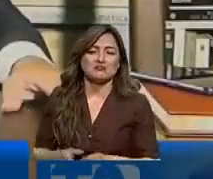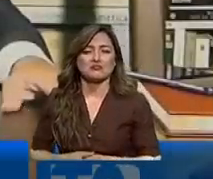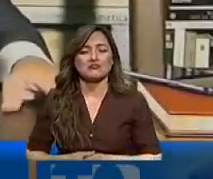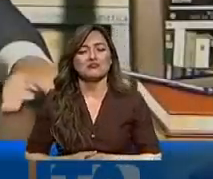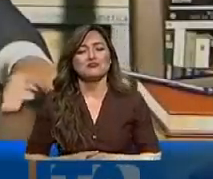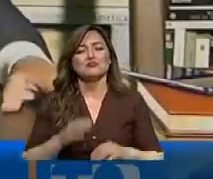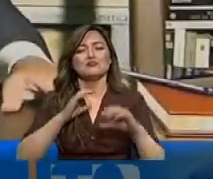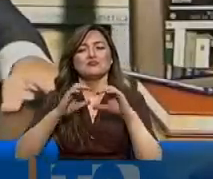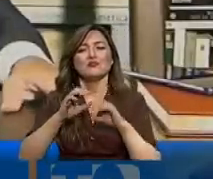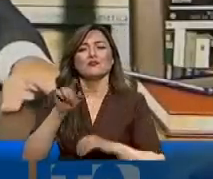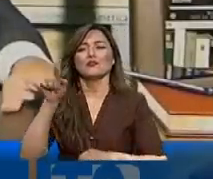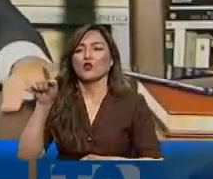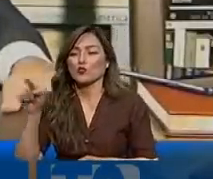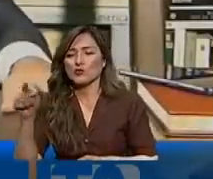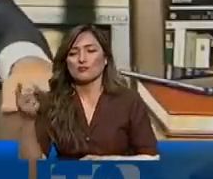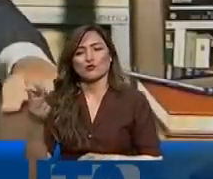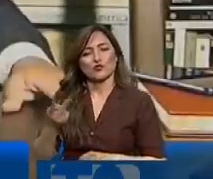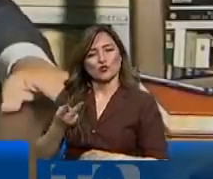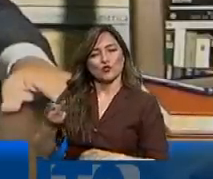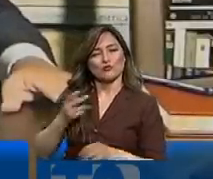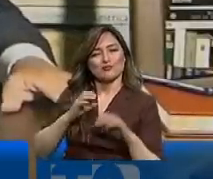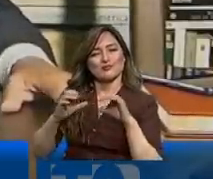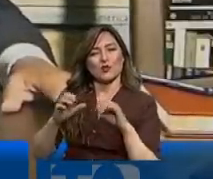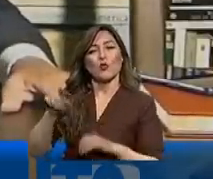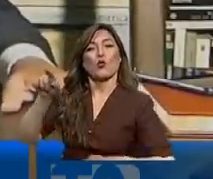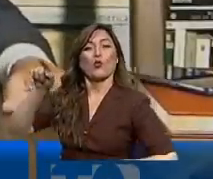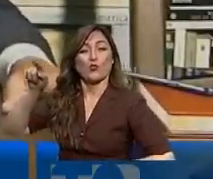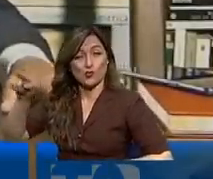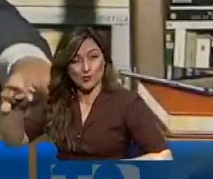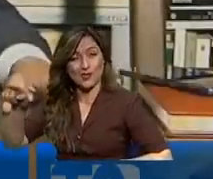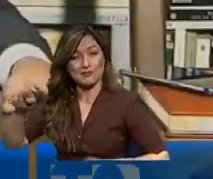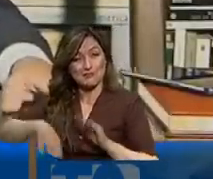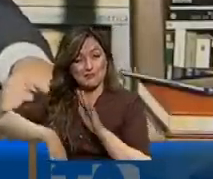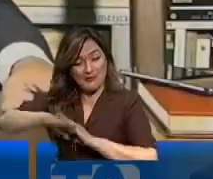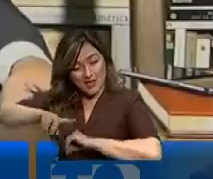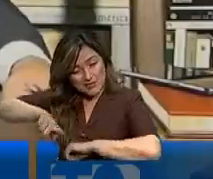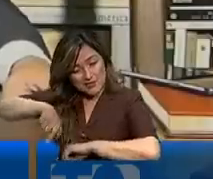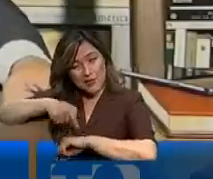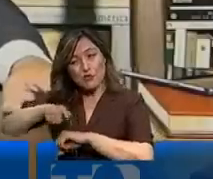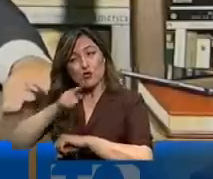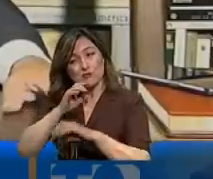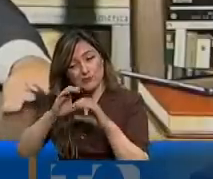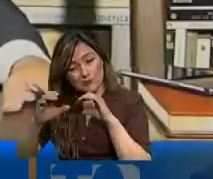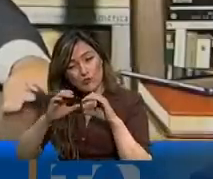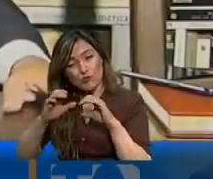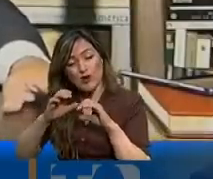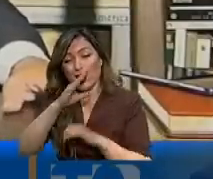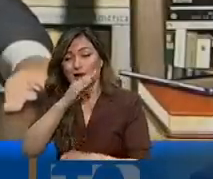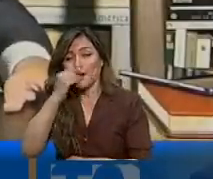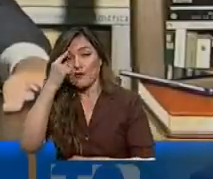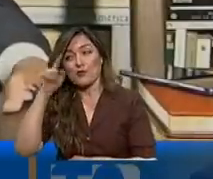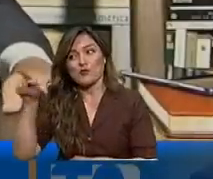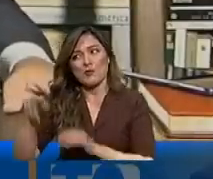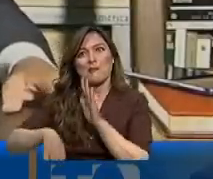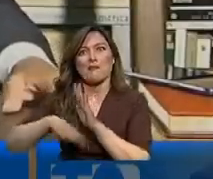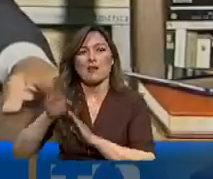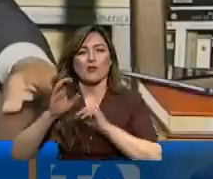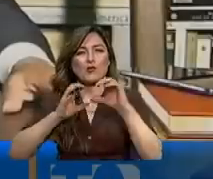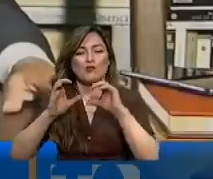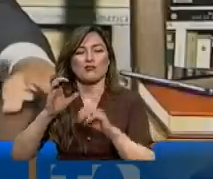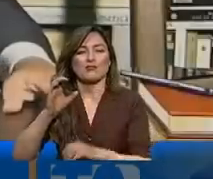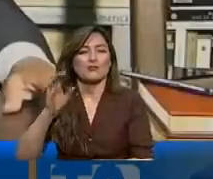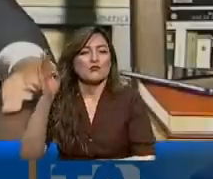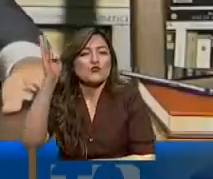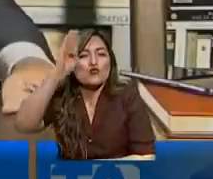que mantuvimos usted y yo, y usted por bastante más tiempo que yo, con Rafael Correa, jamás se